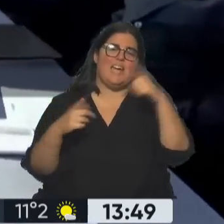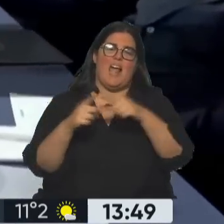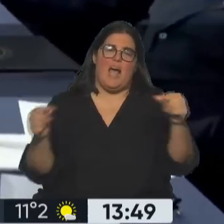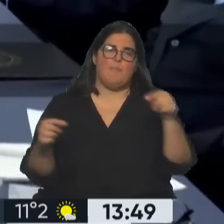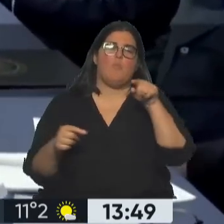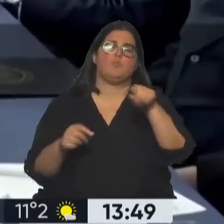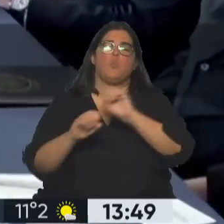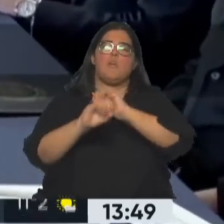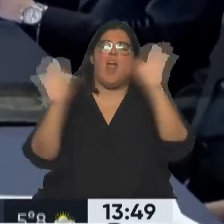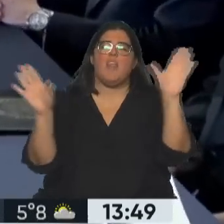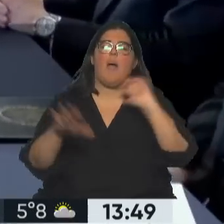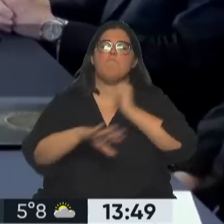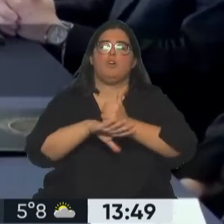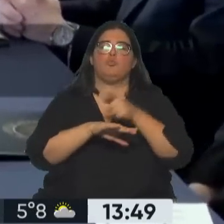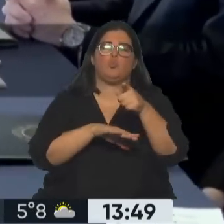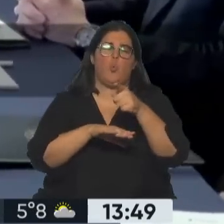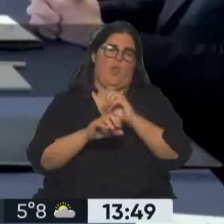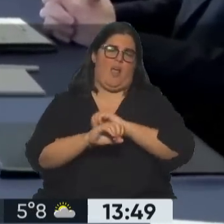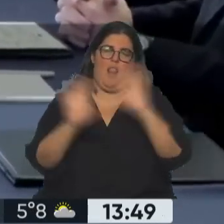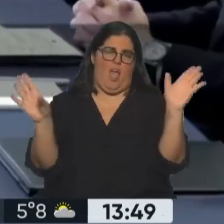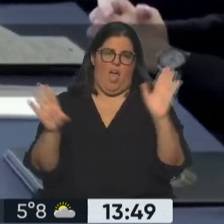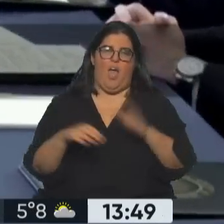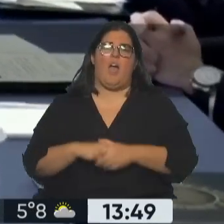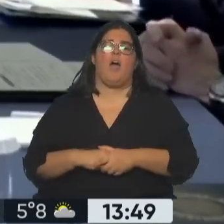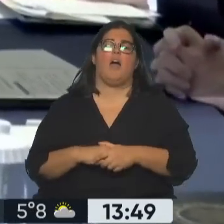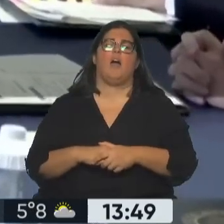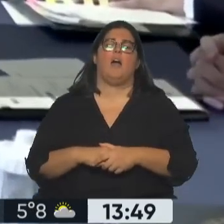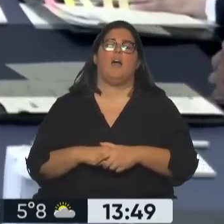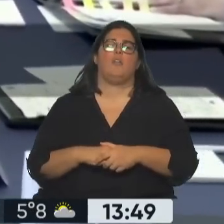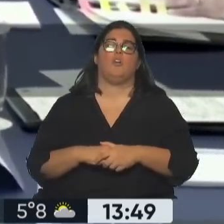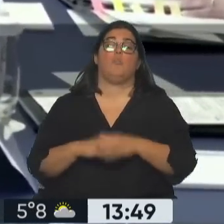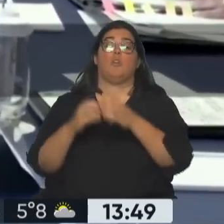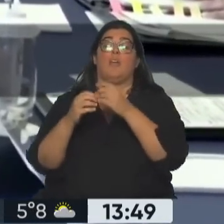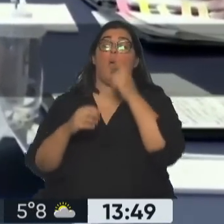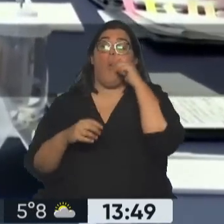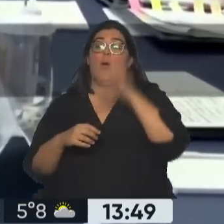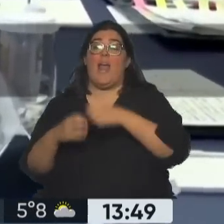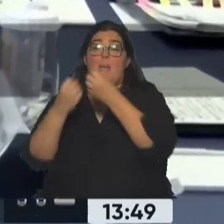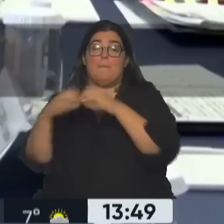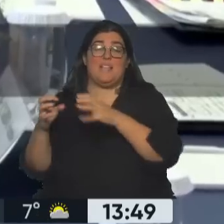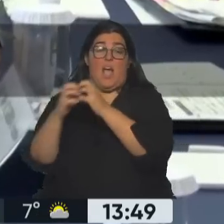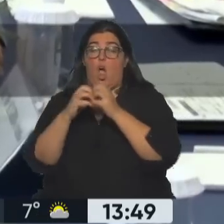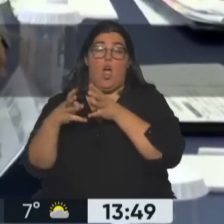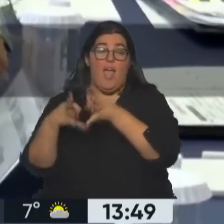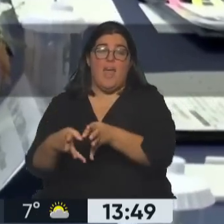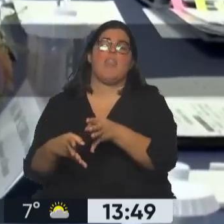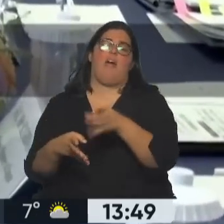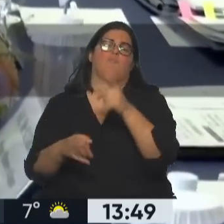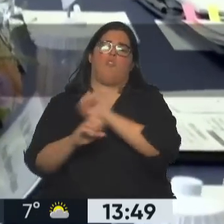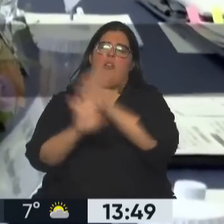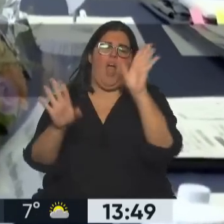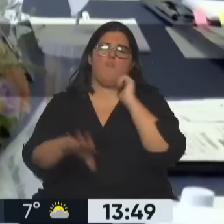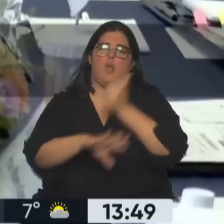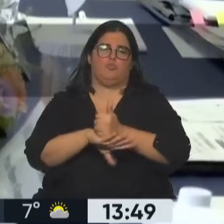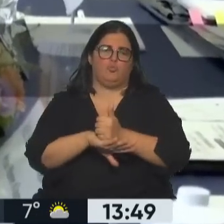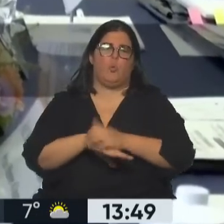clarté depuis le début du conflit en Ukraine et de l'agression russe sur les positions qui ont été prises. Et je crois que ce G7 sera un